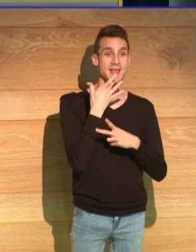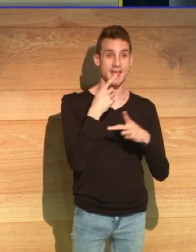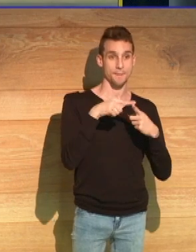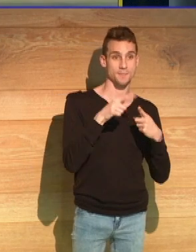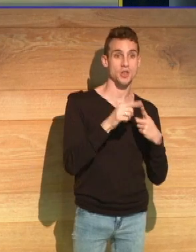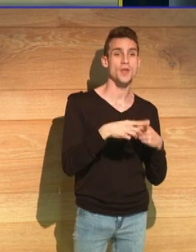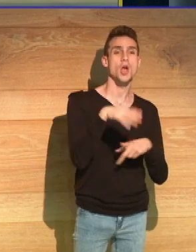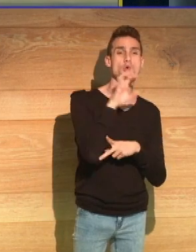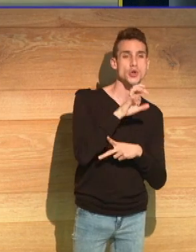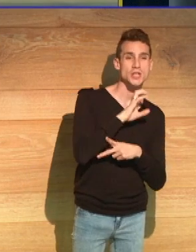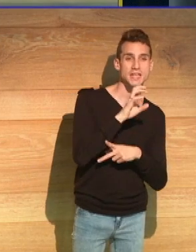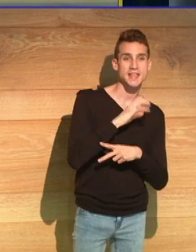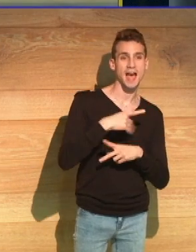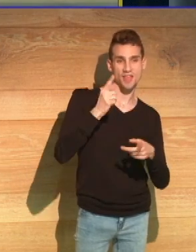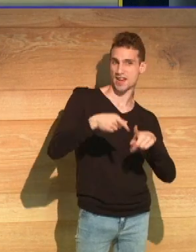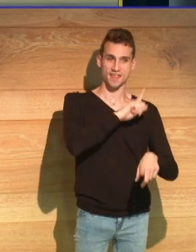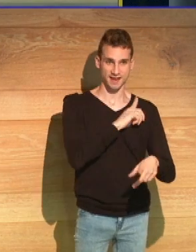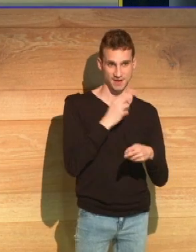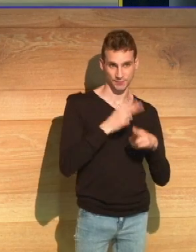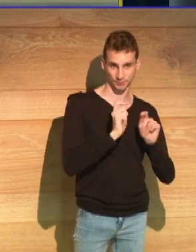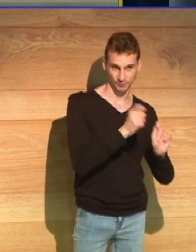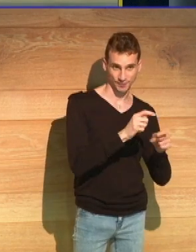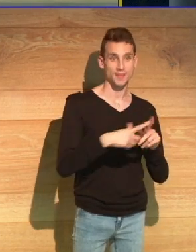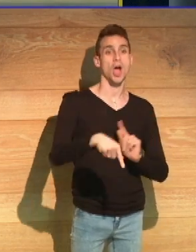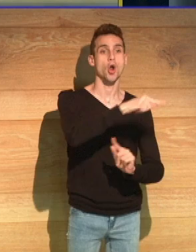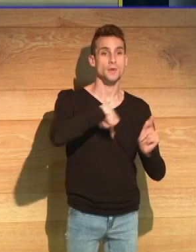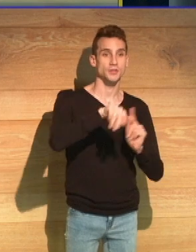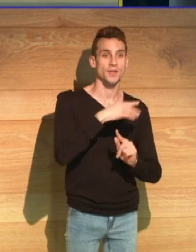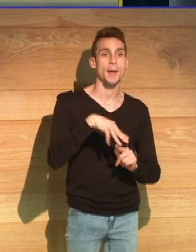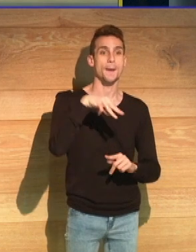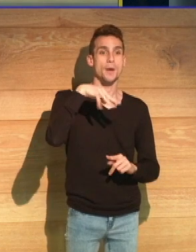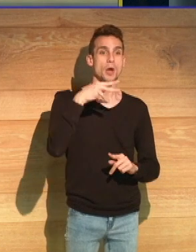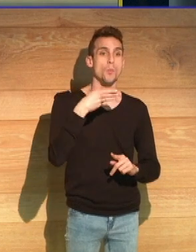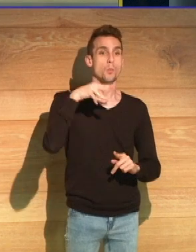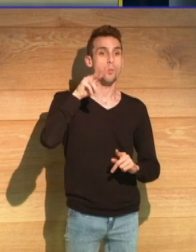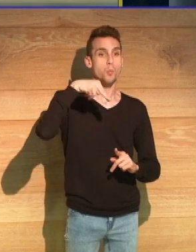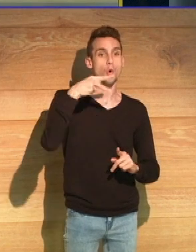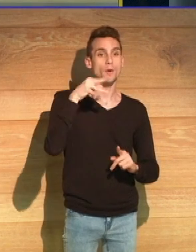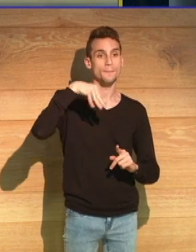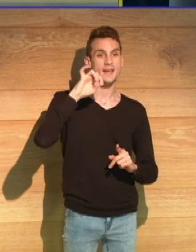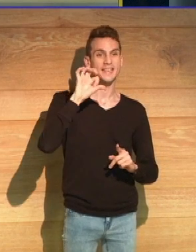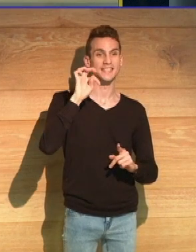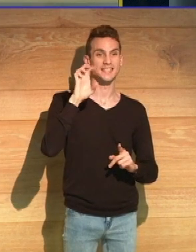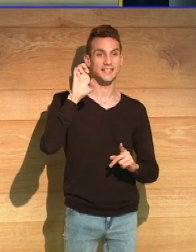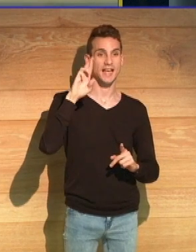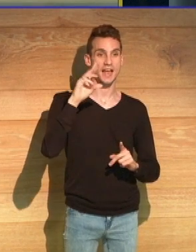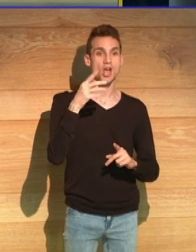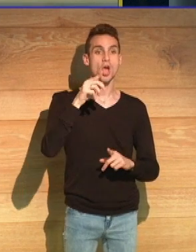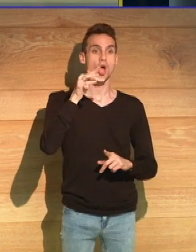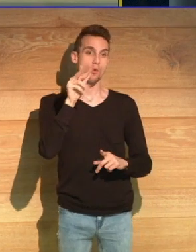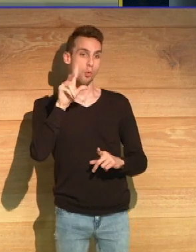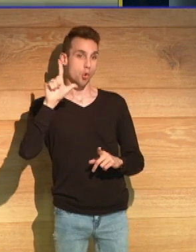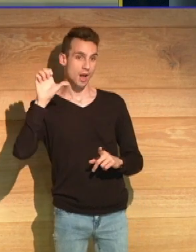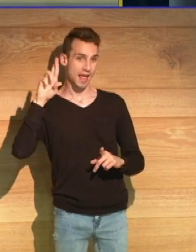Curiosidad Radical en la órbita de Buckminster Fuller, en el espacio de Fundación Telefónica, y el